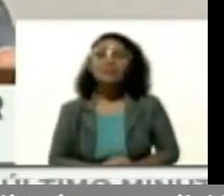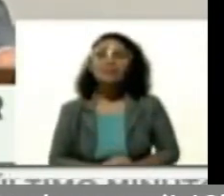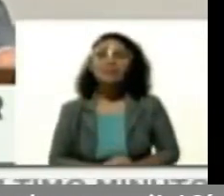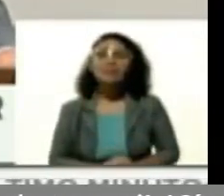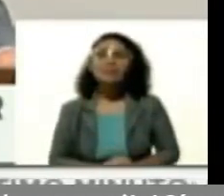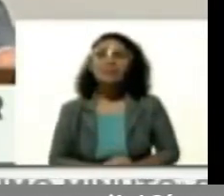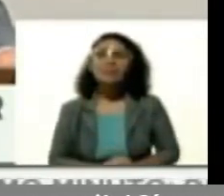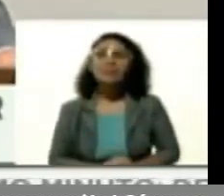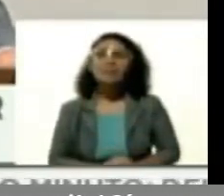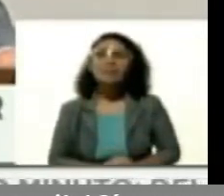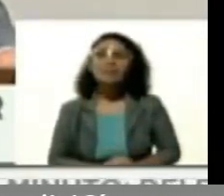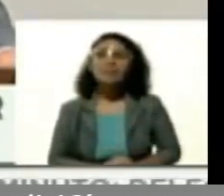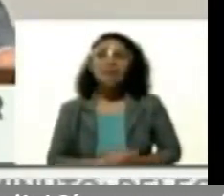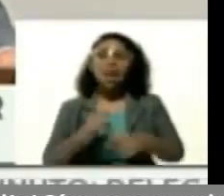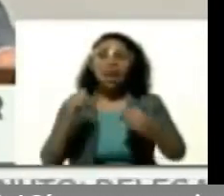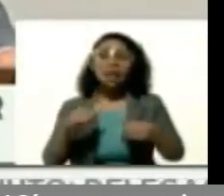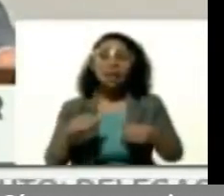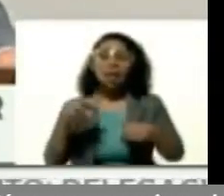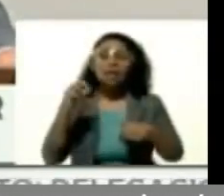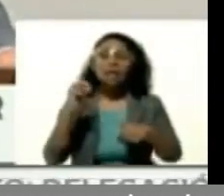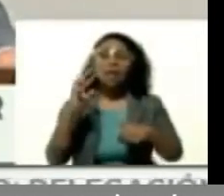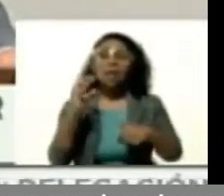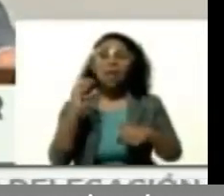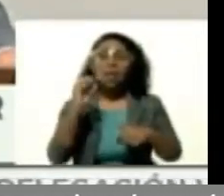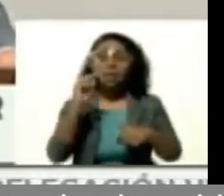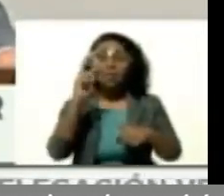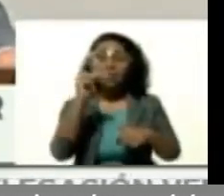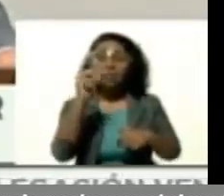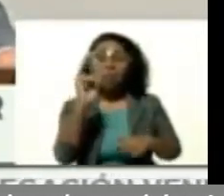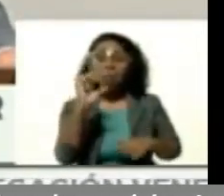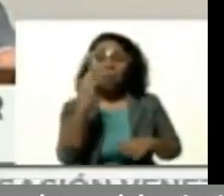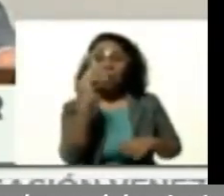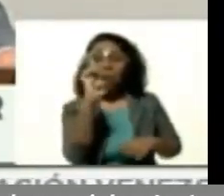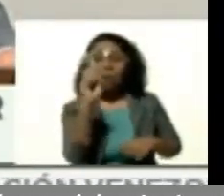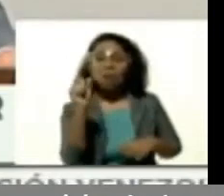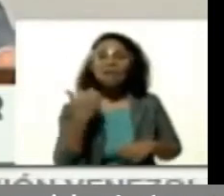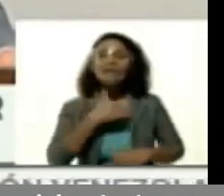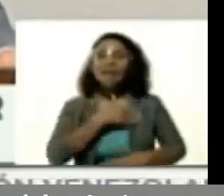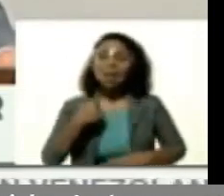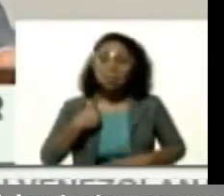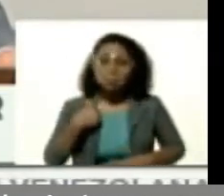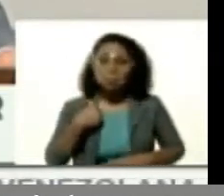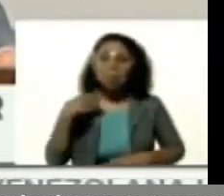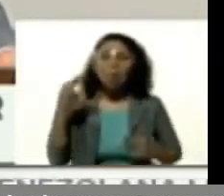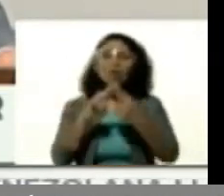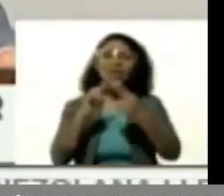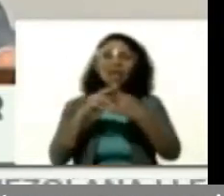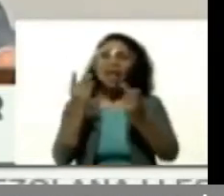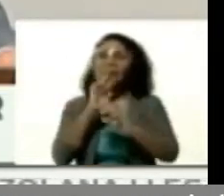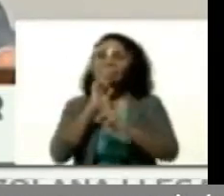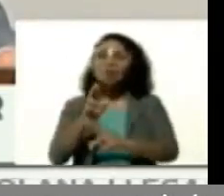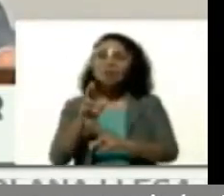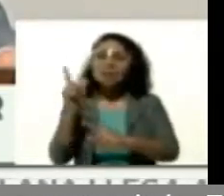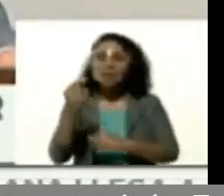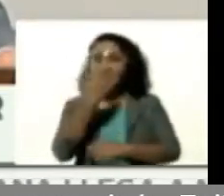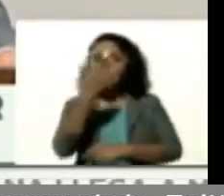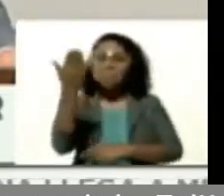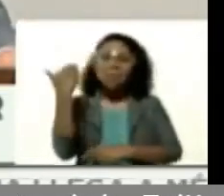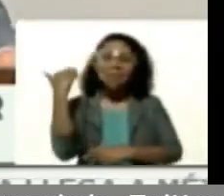Por parte de Noruega, quisiéramos reconocer los resultados alcanzados en las rondas